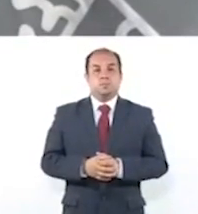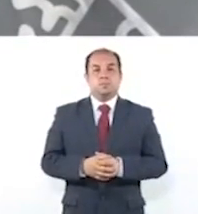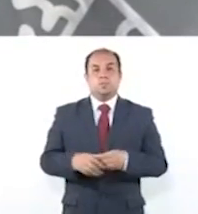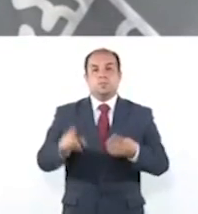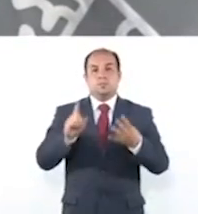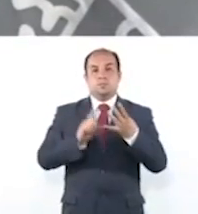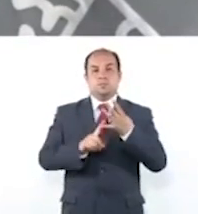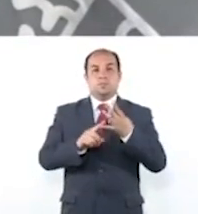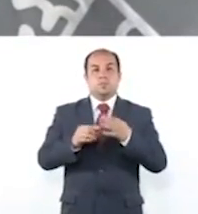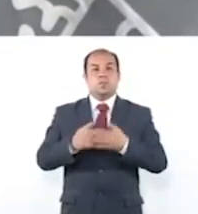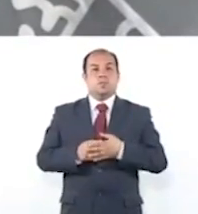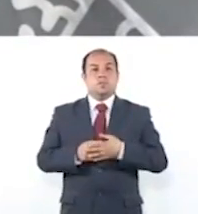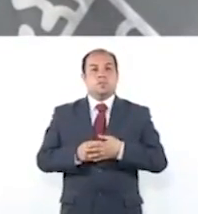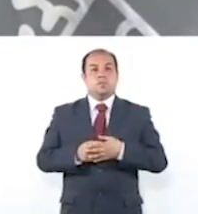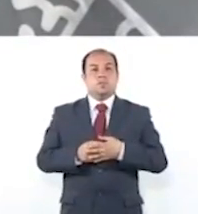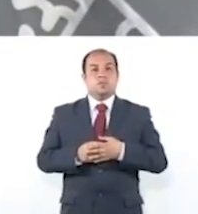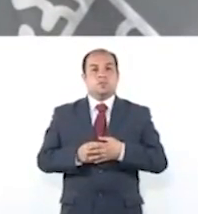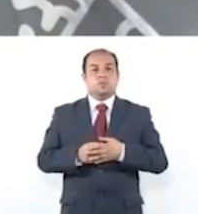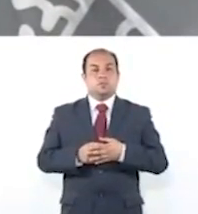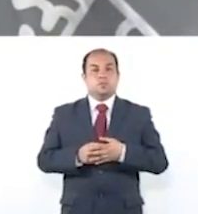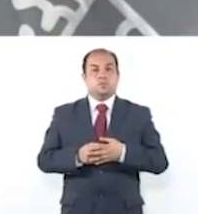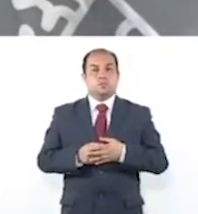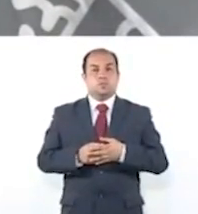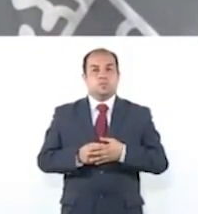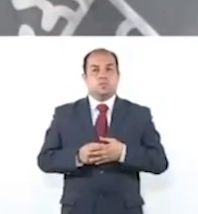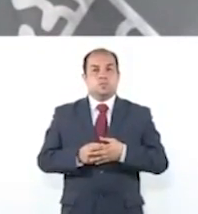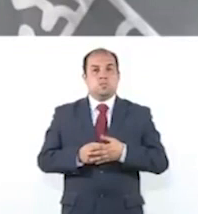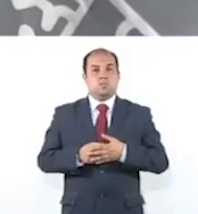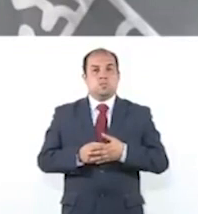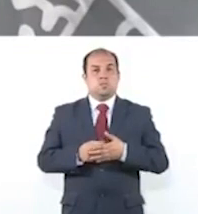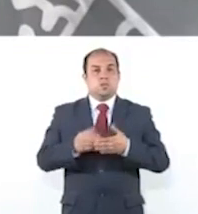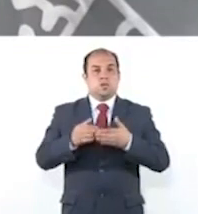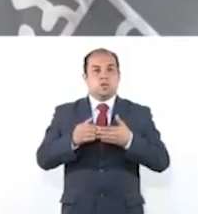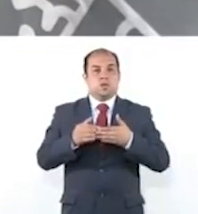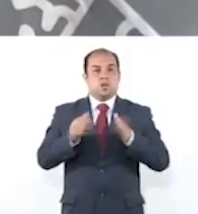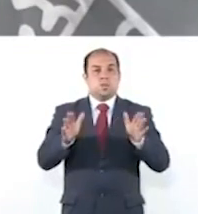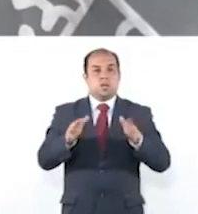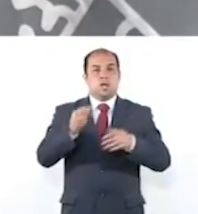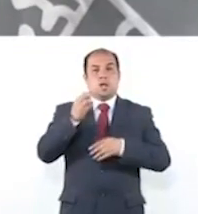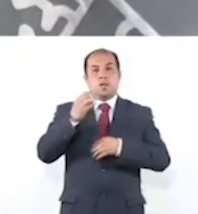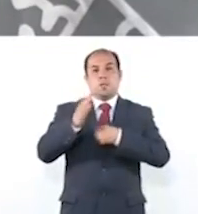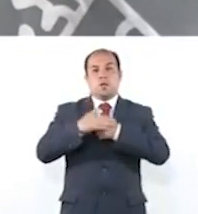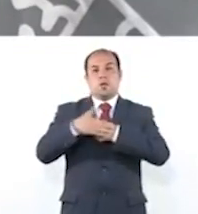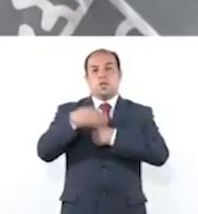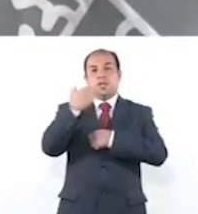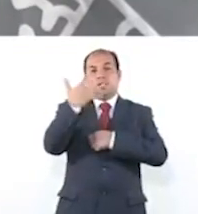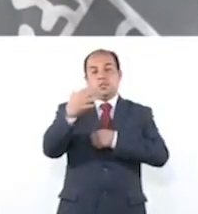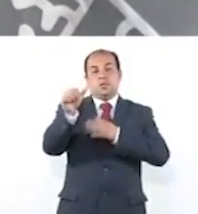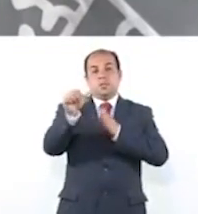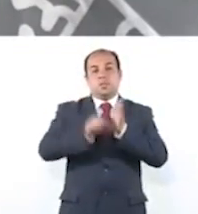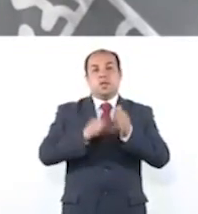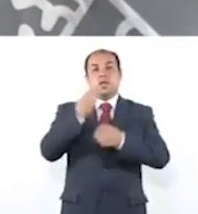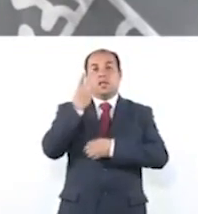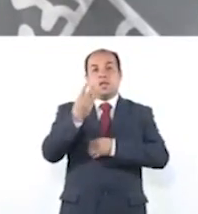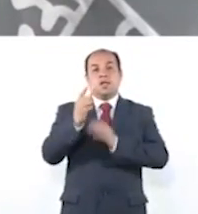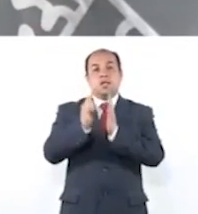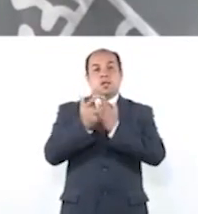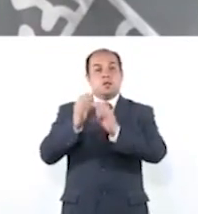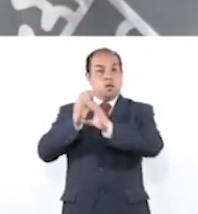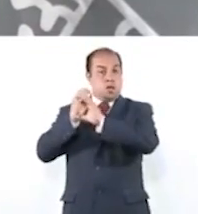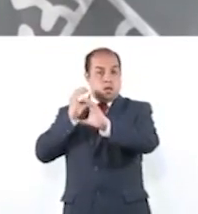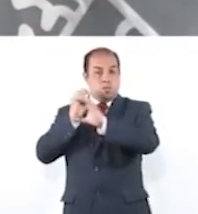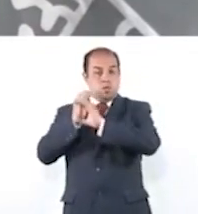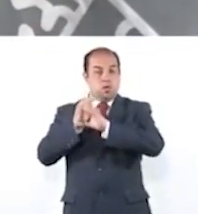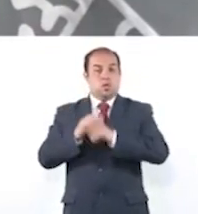Cuatro, habilitar durante los próximos 5 meses 3 librobuses permanentes para la Ciudad de México, que